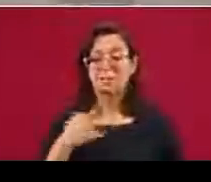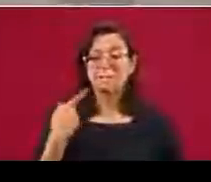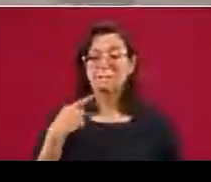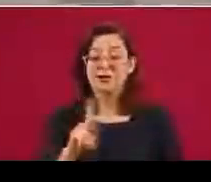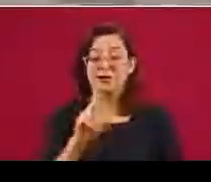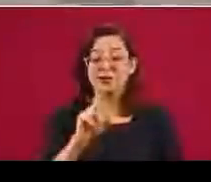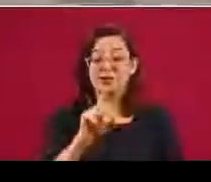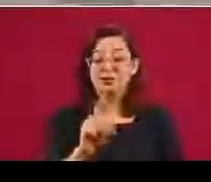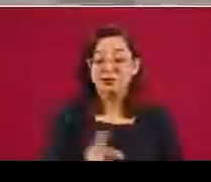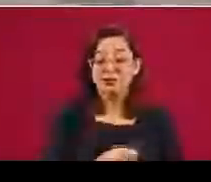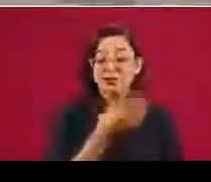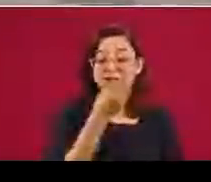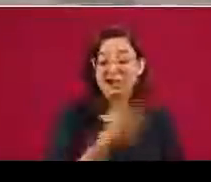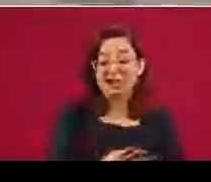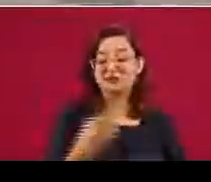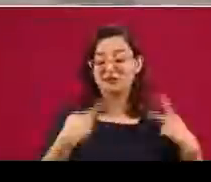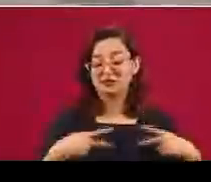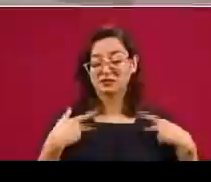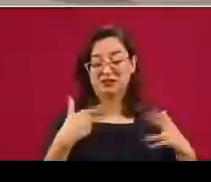33, 8, 8.